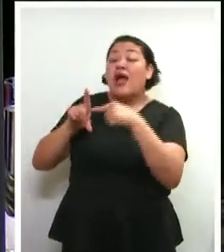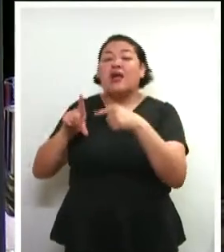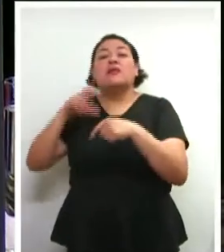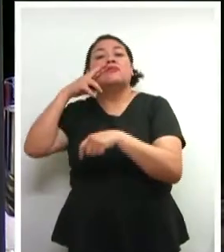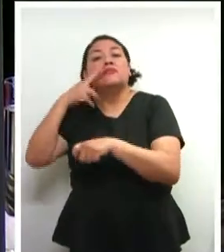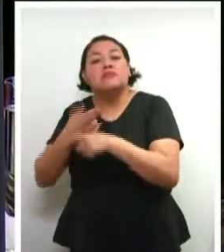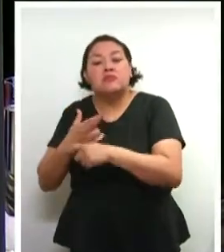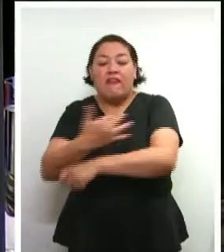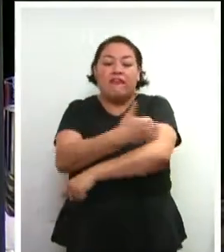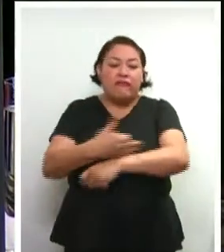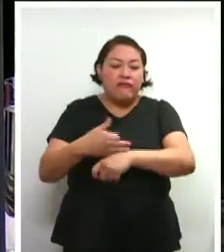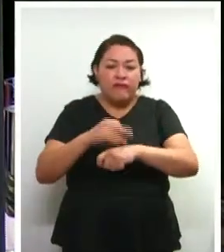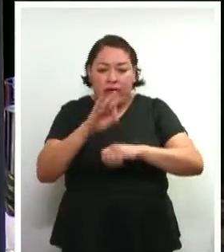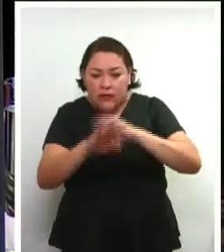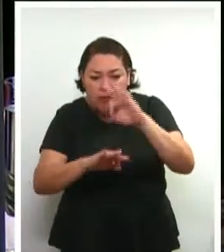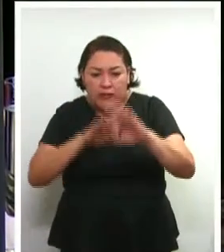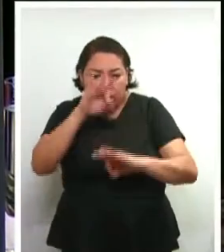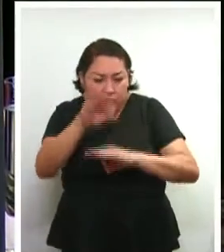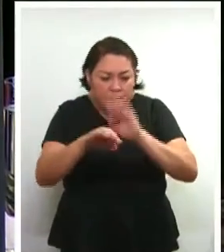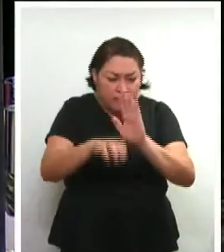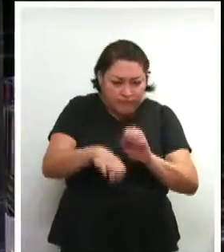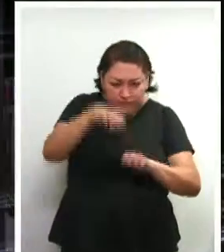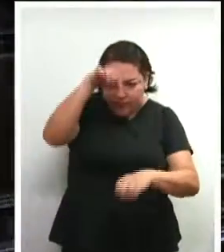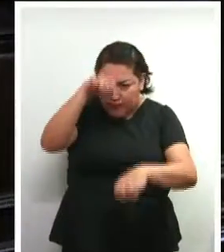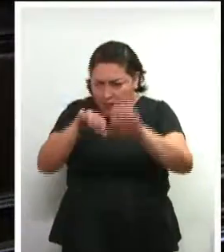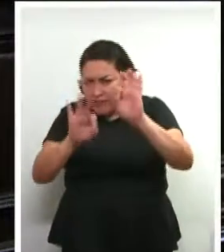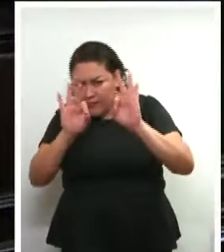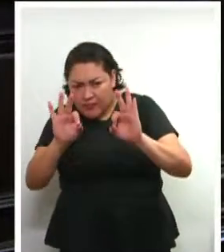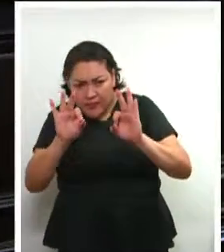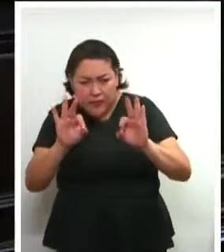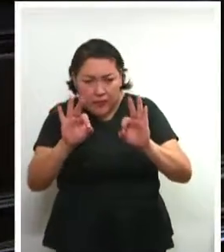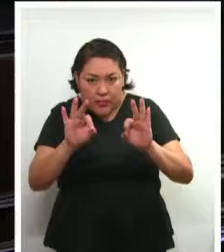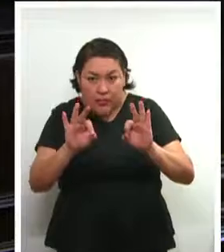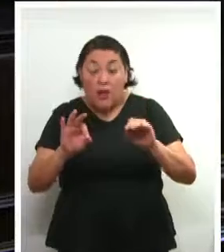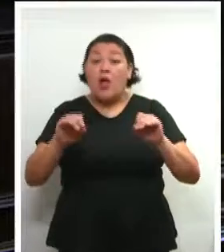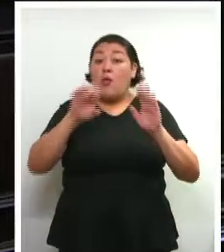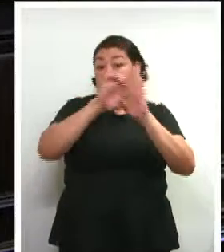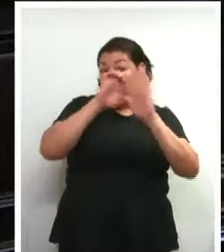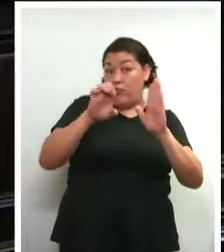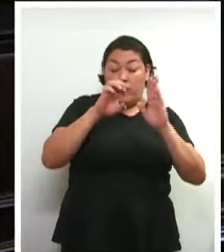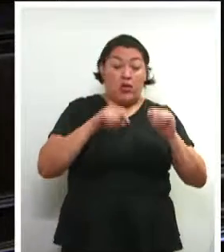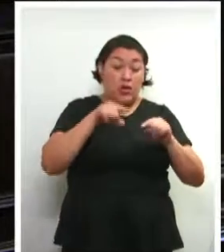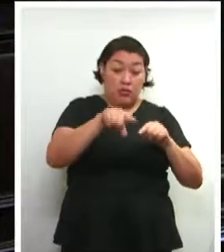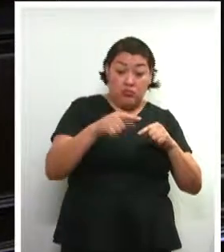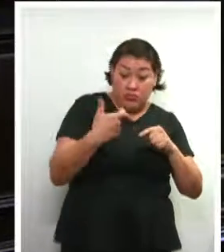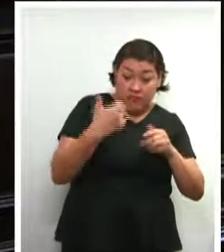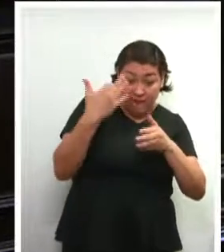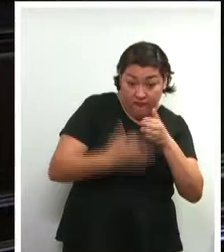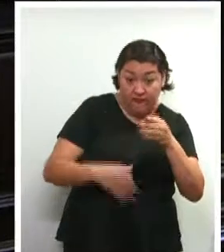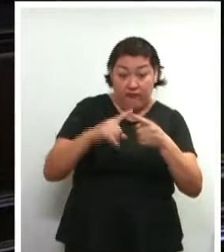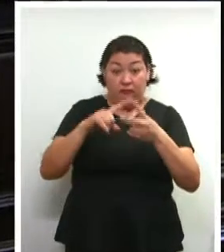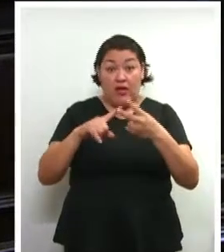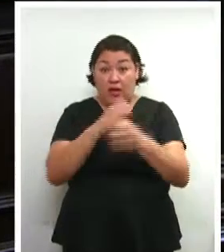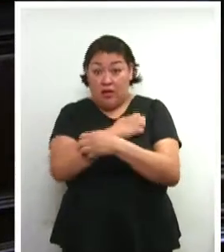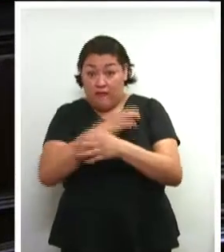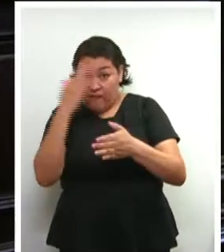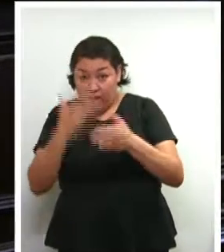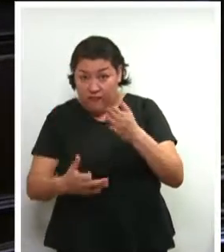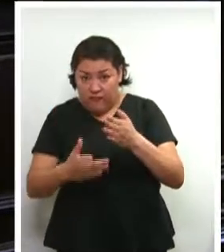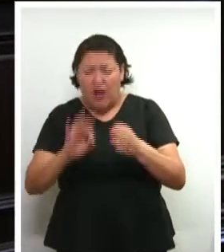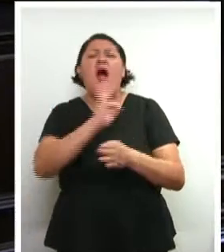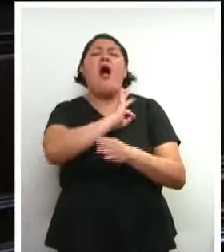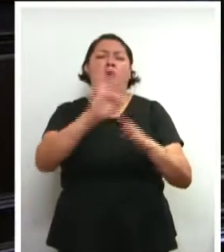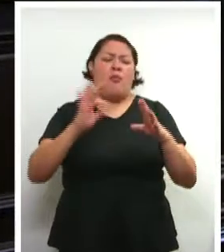familia, creando instituciones que se ocupen de proveer recursos, tanto económicos como educativos,